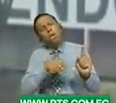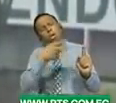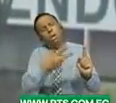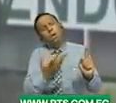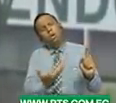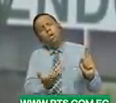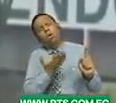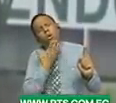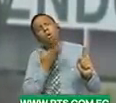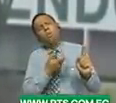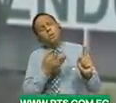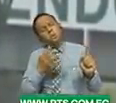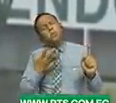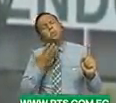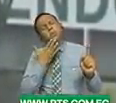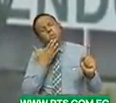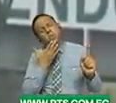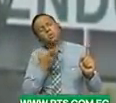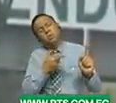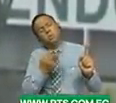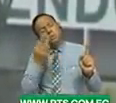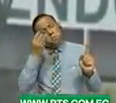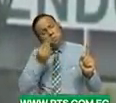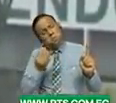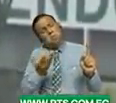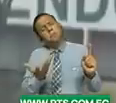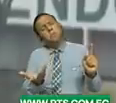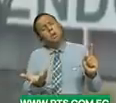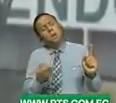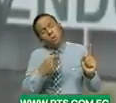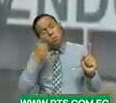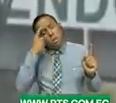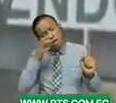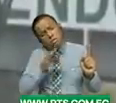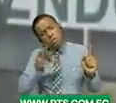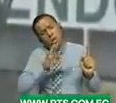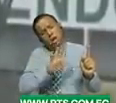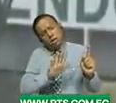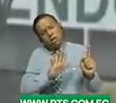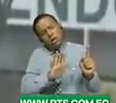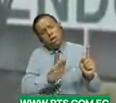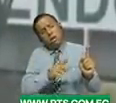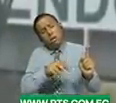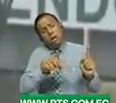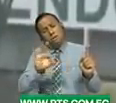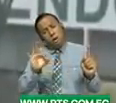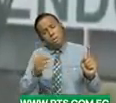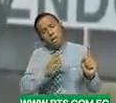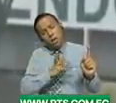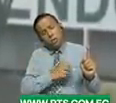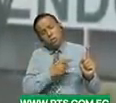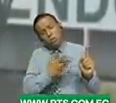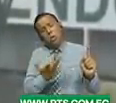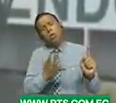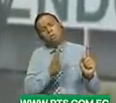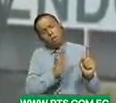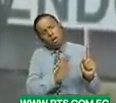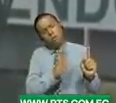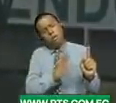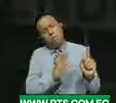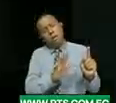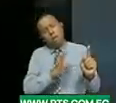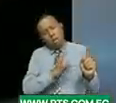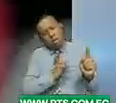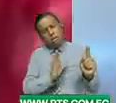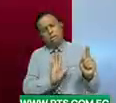qué situación se encuentra, qué es lo que quiere hacer, que piense lo que va a hacer, que va a causar un daño a la familia. No ha causado dolor a la